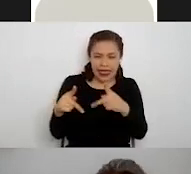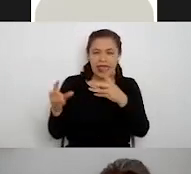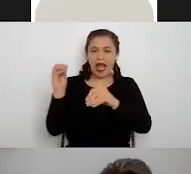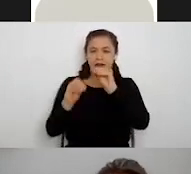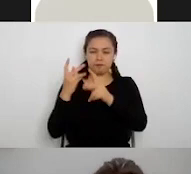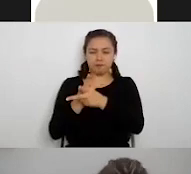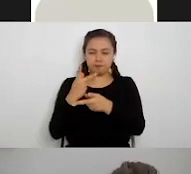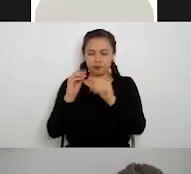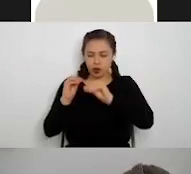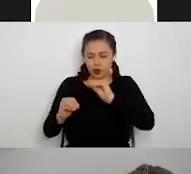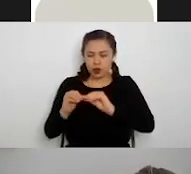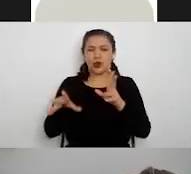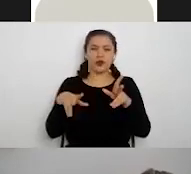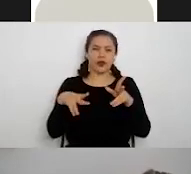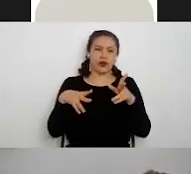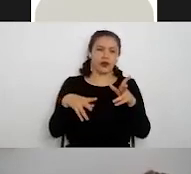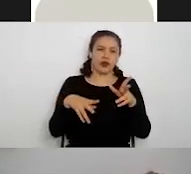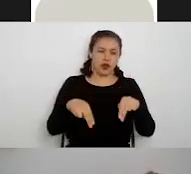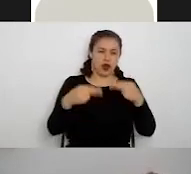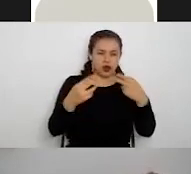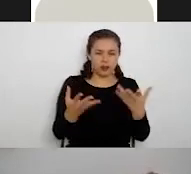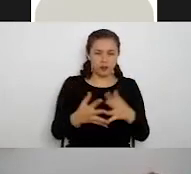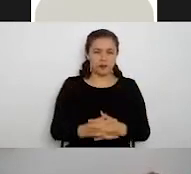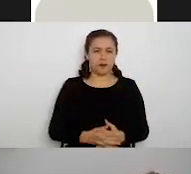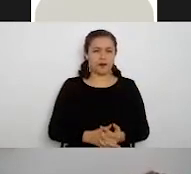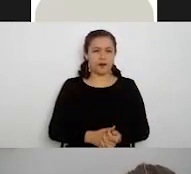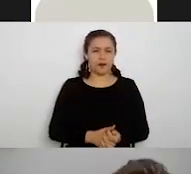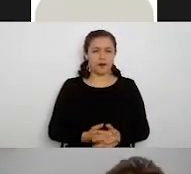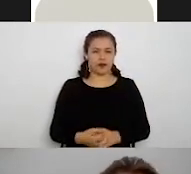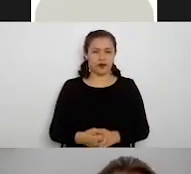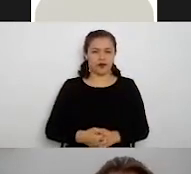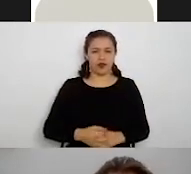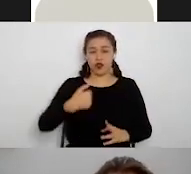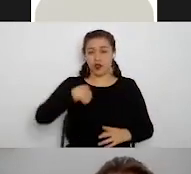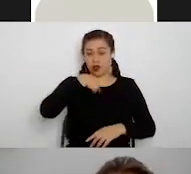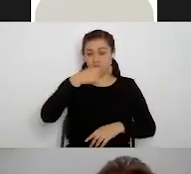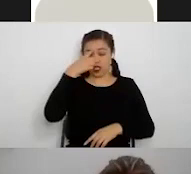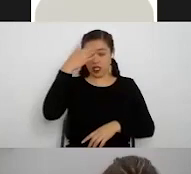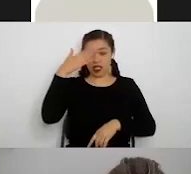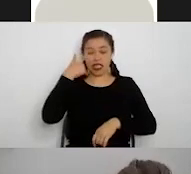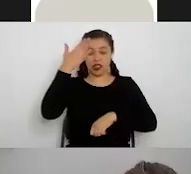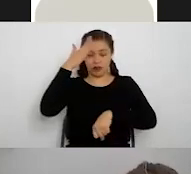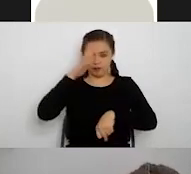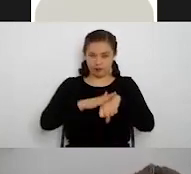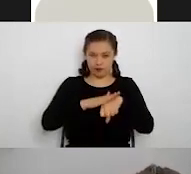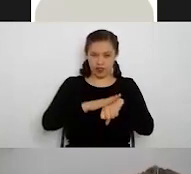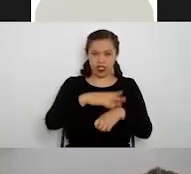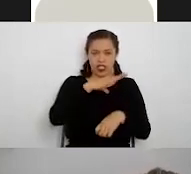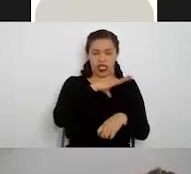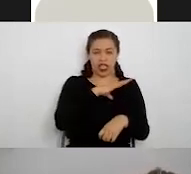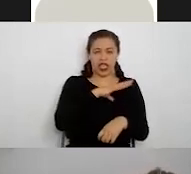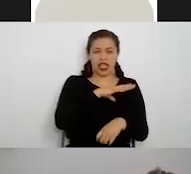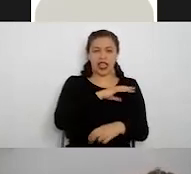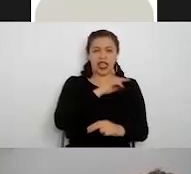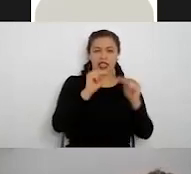comercio. Y básicamente lo que quiero que se nos quede es que están cercanos a tasas de crecimiento,